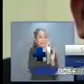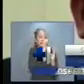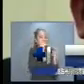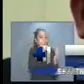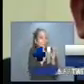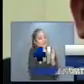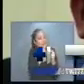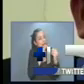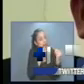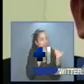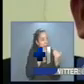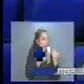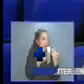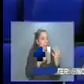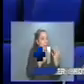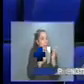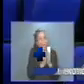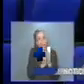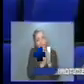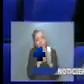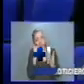cliente.